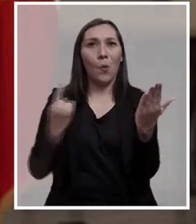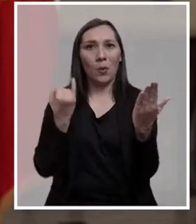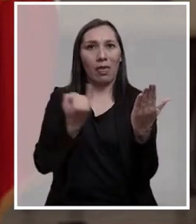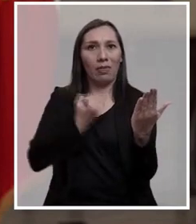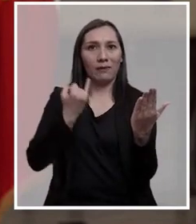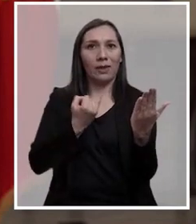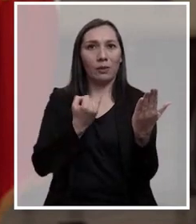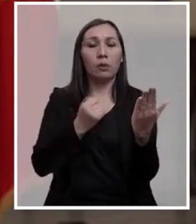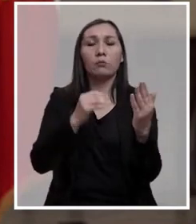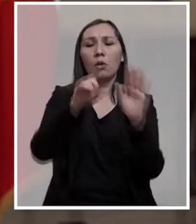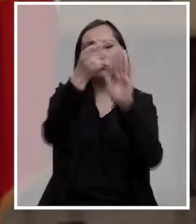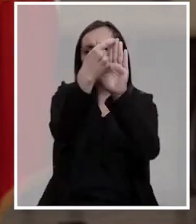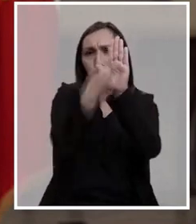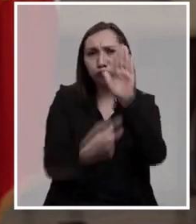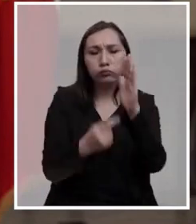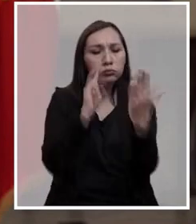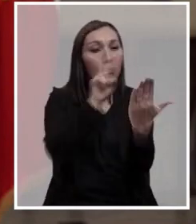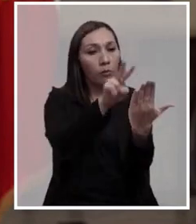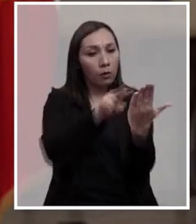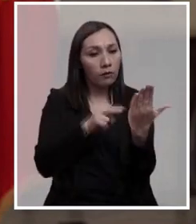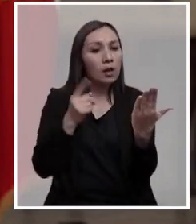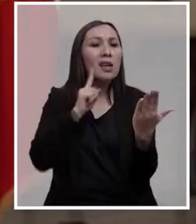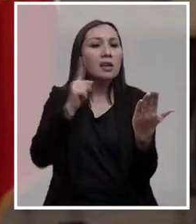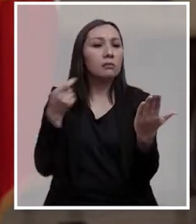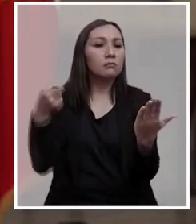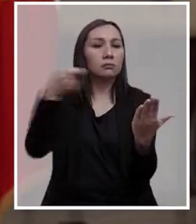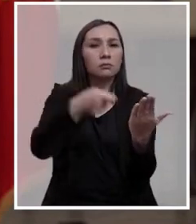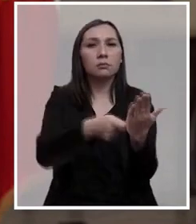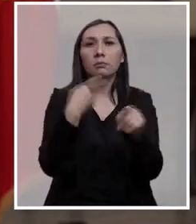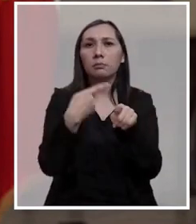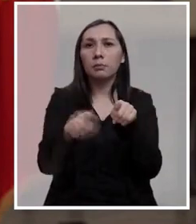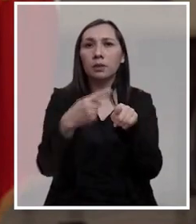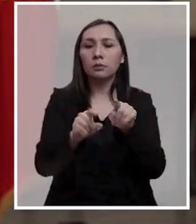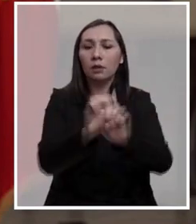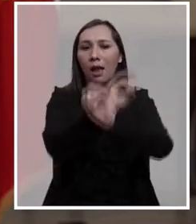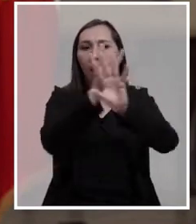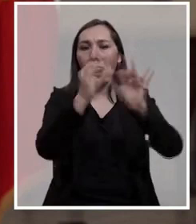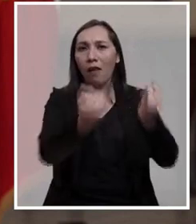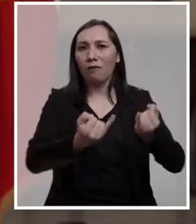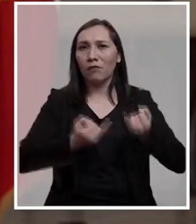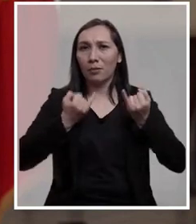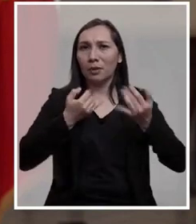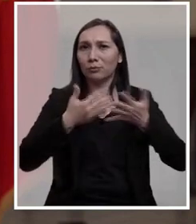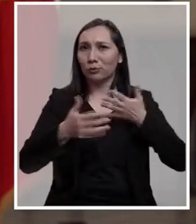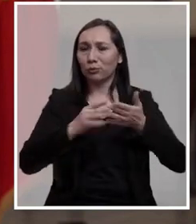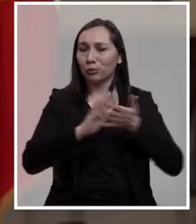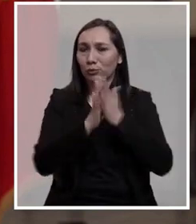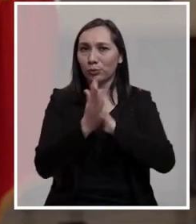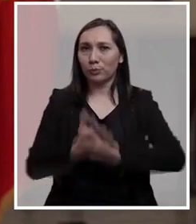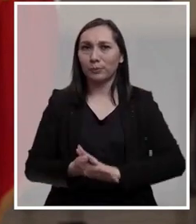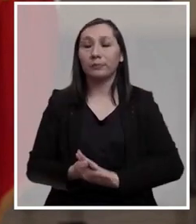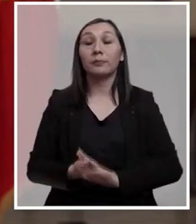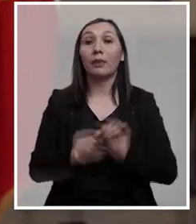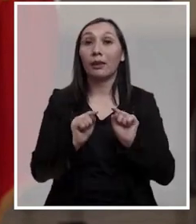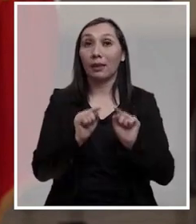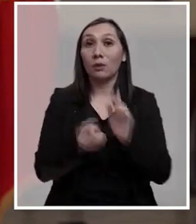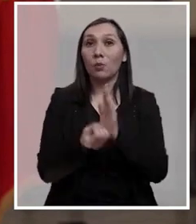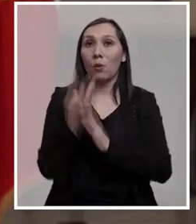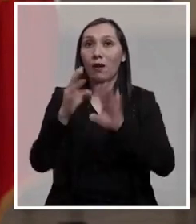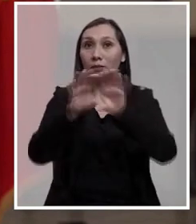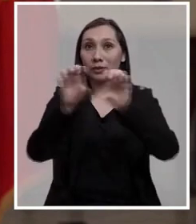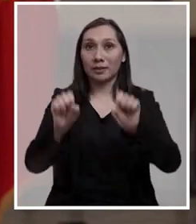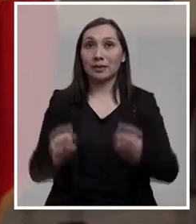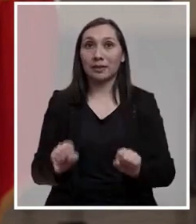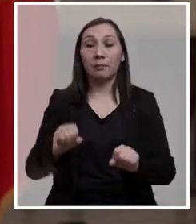de acuerdo una tabla y podrás ver este aporte en tu cartera mensual de manera clara y transparente así en este nuevo